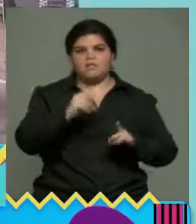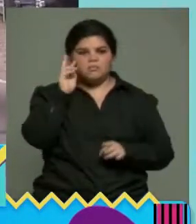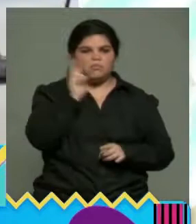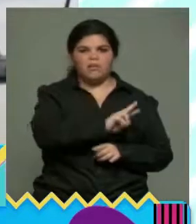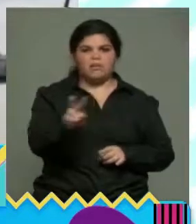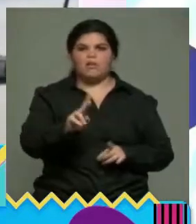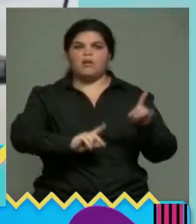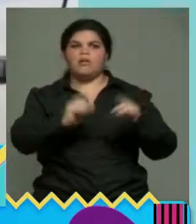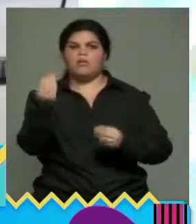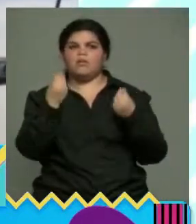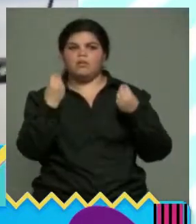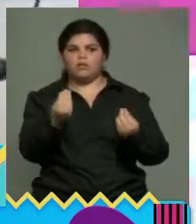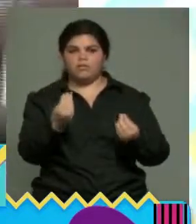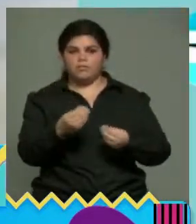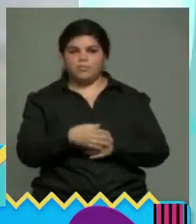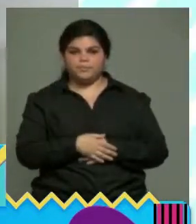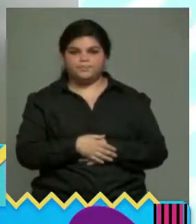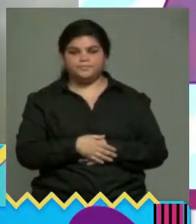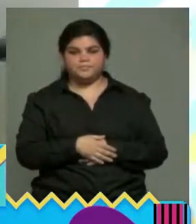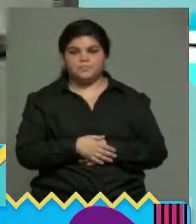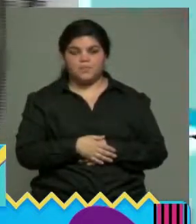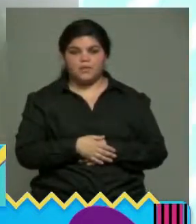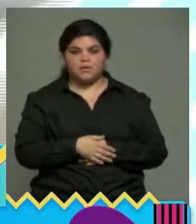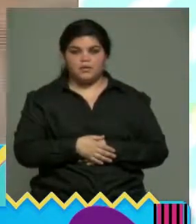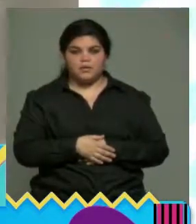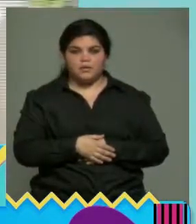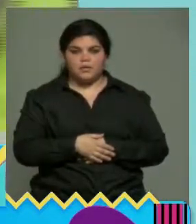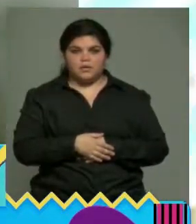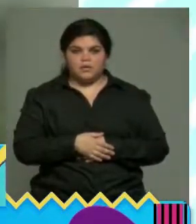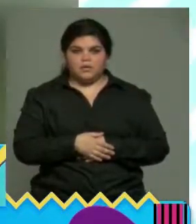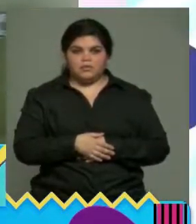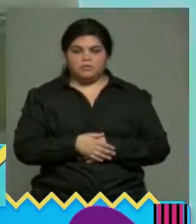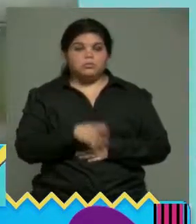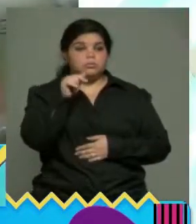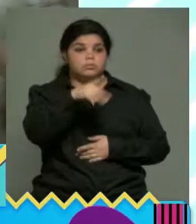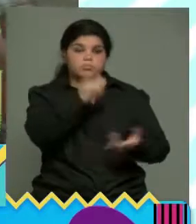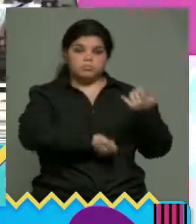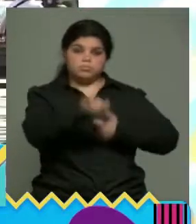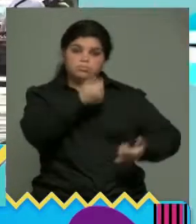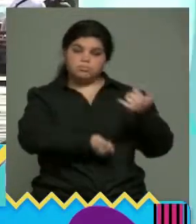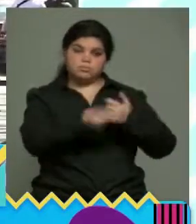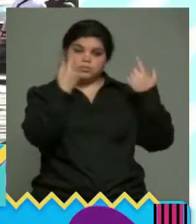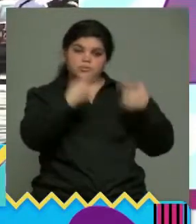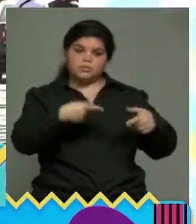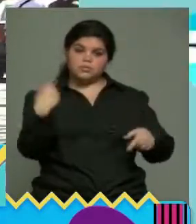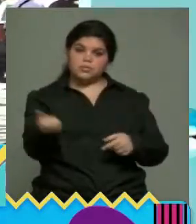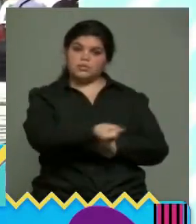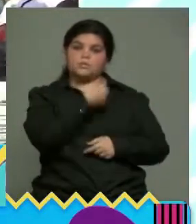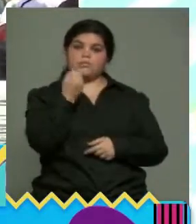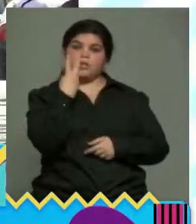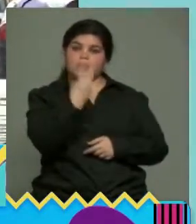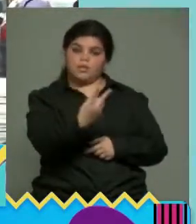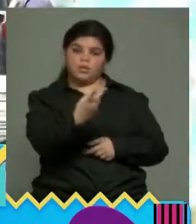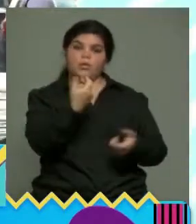ejemplo, si compras un usado. ¿no? Yo creo que recién usted, Carlos, dio en la tecla con dos factores que podrían llegar a ser fundamentales al momento de pensar en